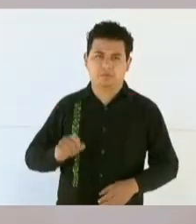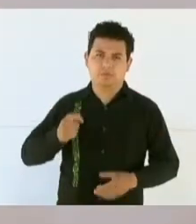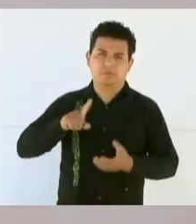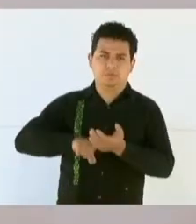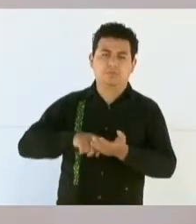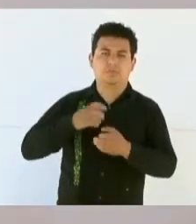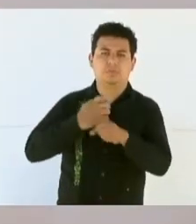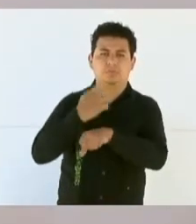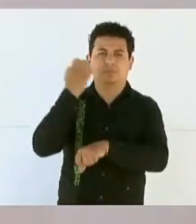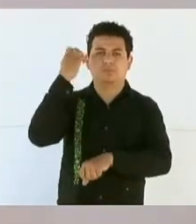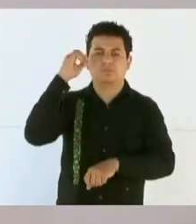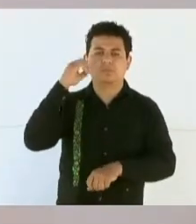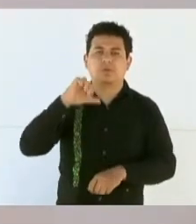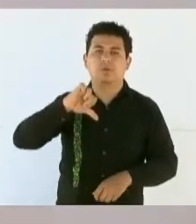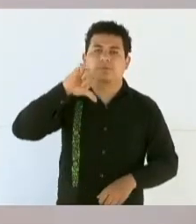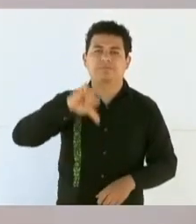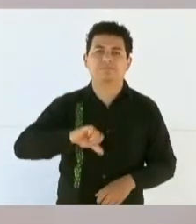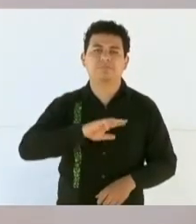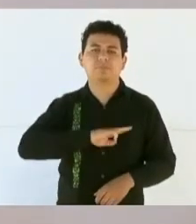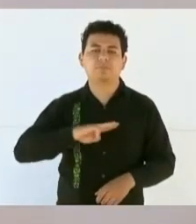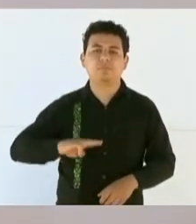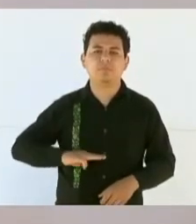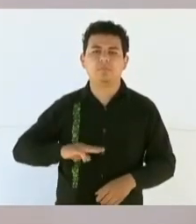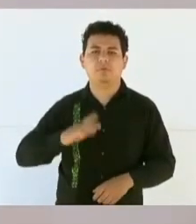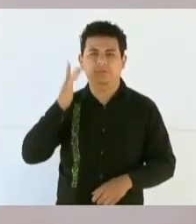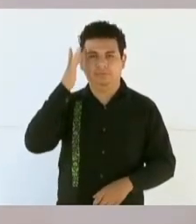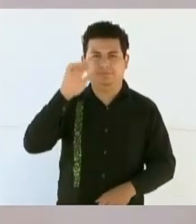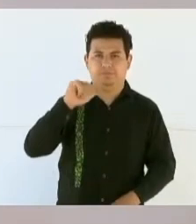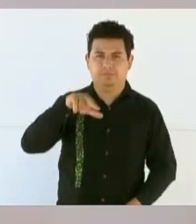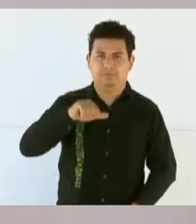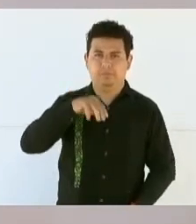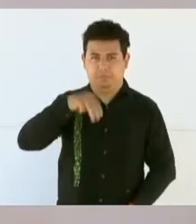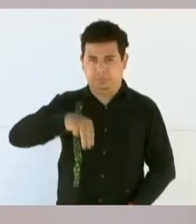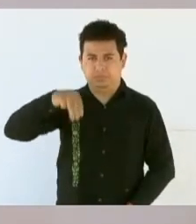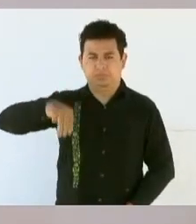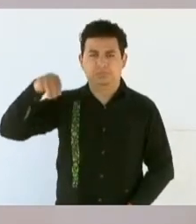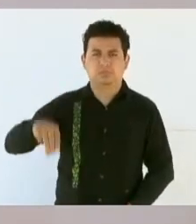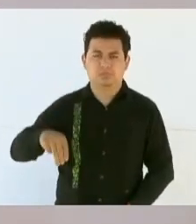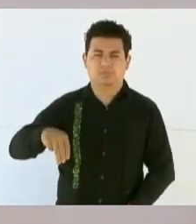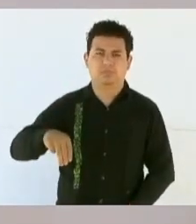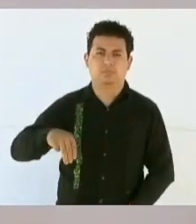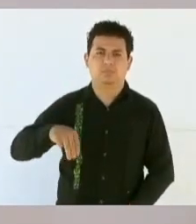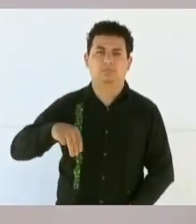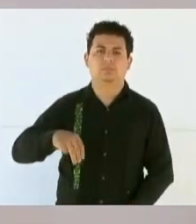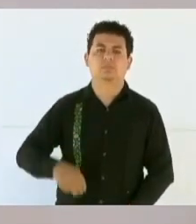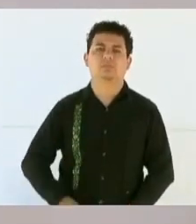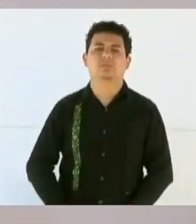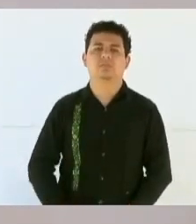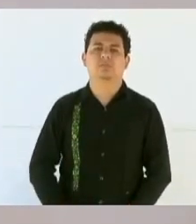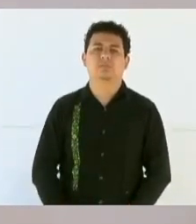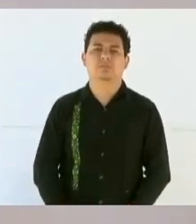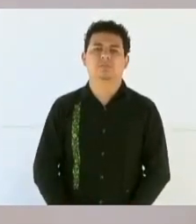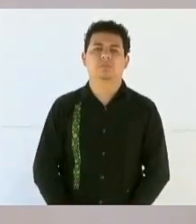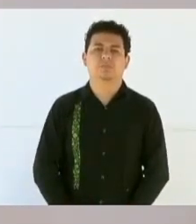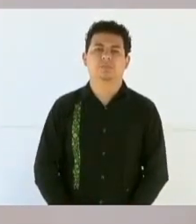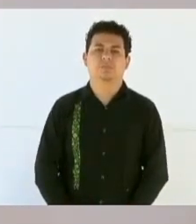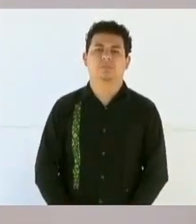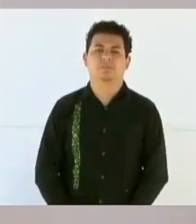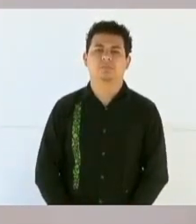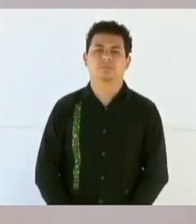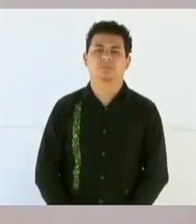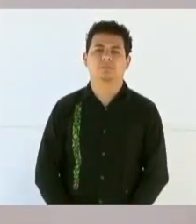El día de hoy, el municipio de Santa Ana, Miahuatlán, Oaxaca, se